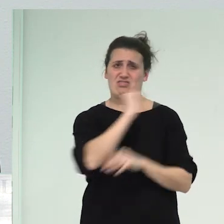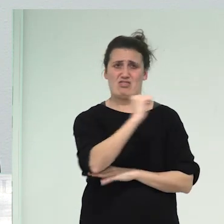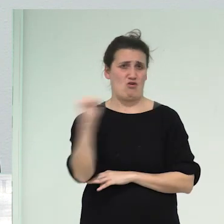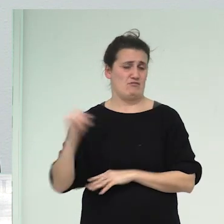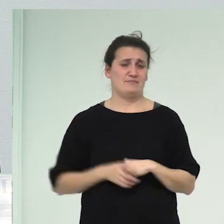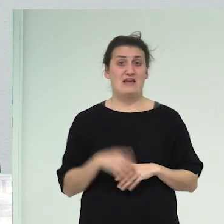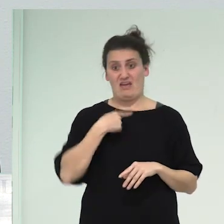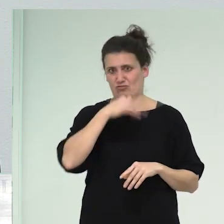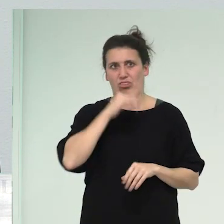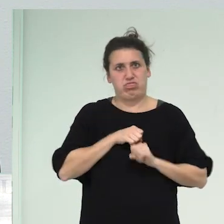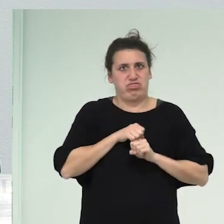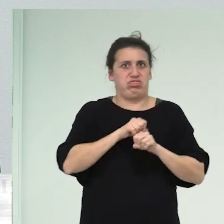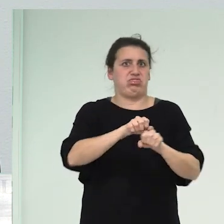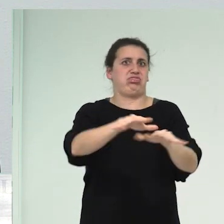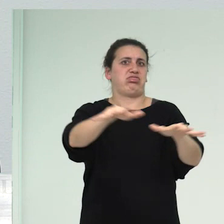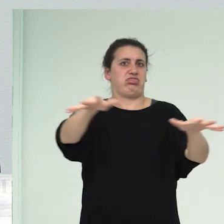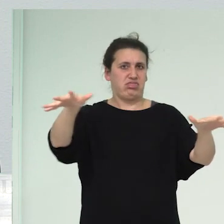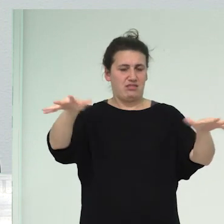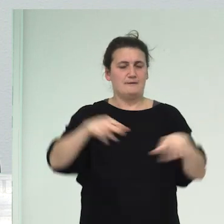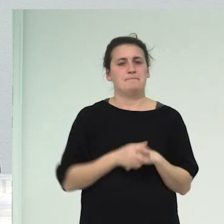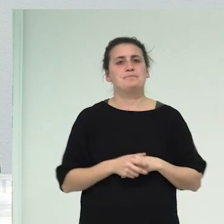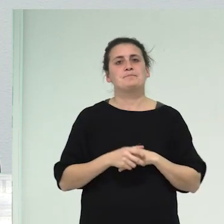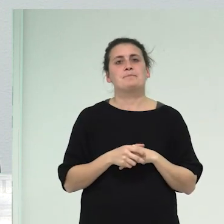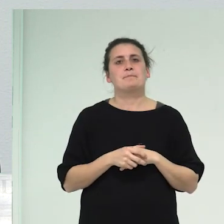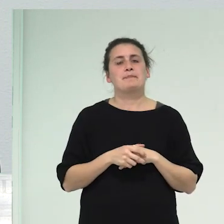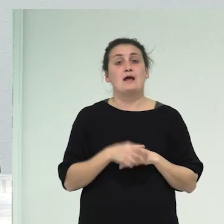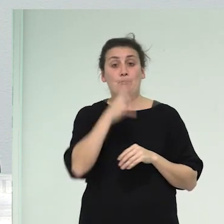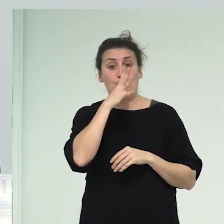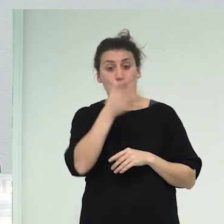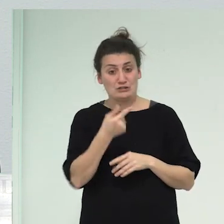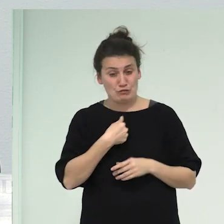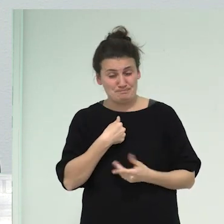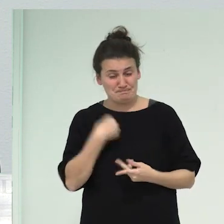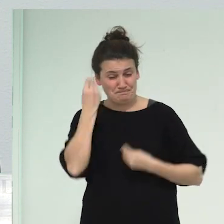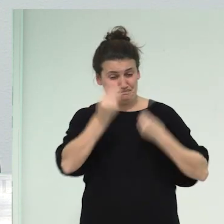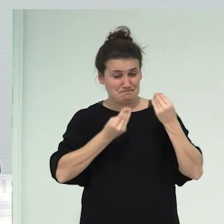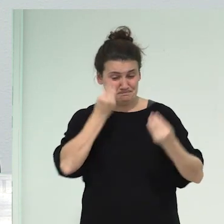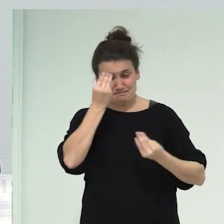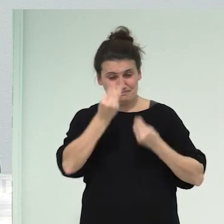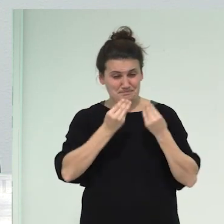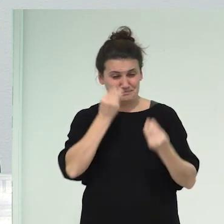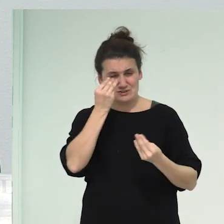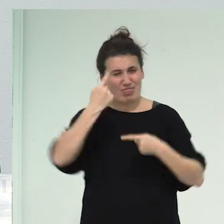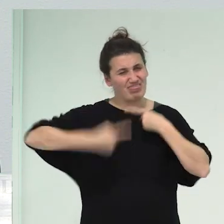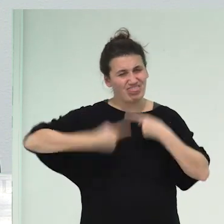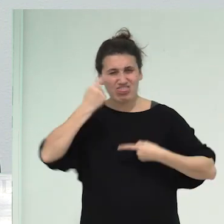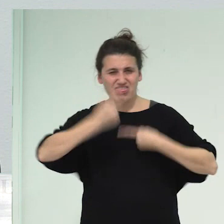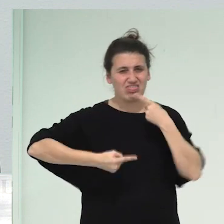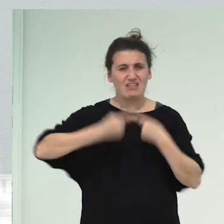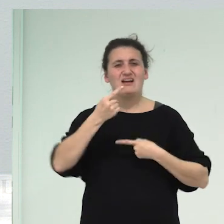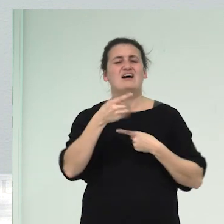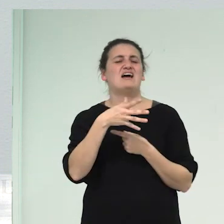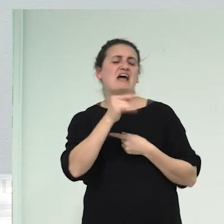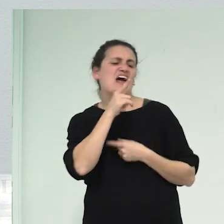se expande, ¿no? Entonces, por eso yo creo que a veces más que discutir quién tiene o no